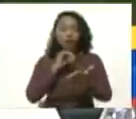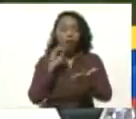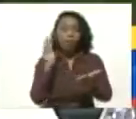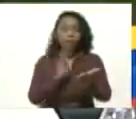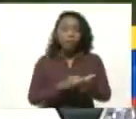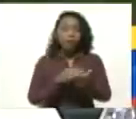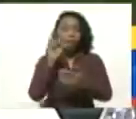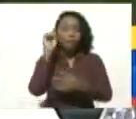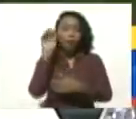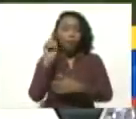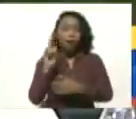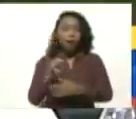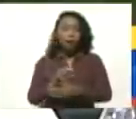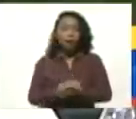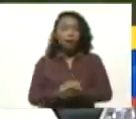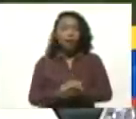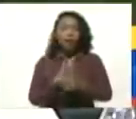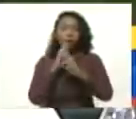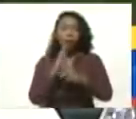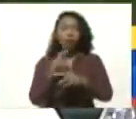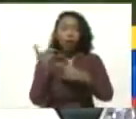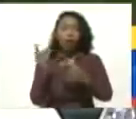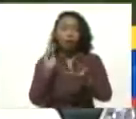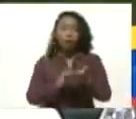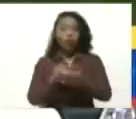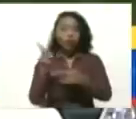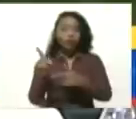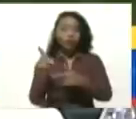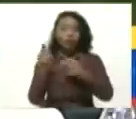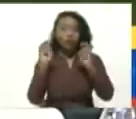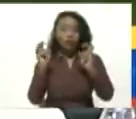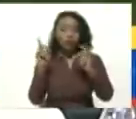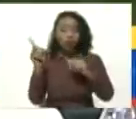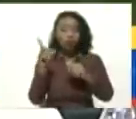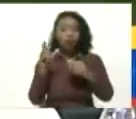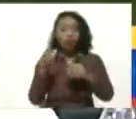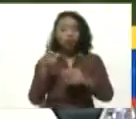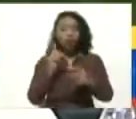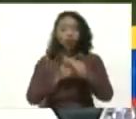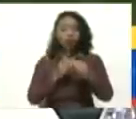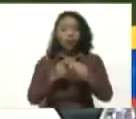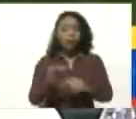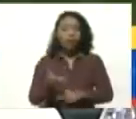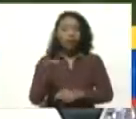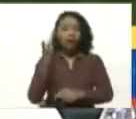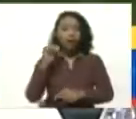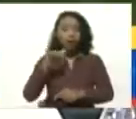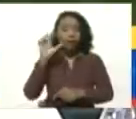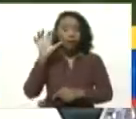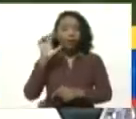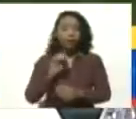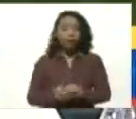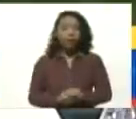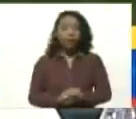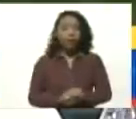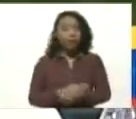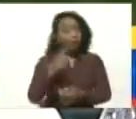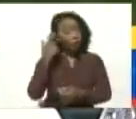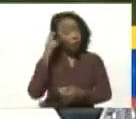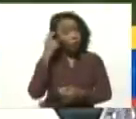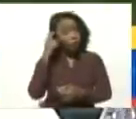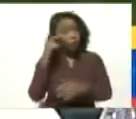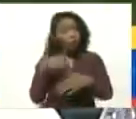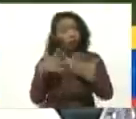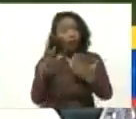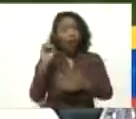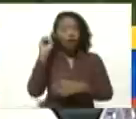semáforo. Ahora bien, el resultado que se ha arrojado de esto es muy positivo y muy importante para el país. Recordemos que la